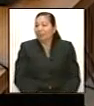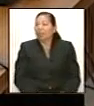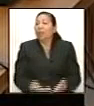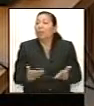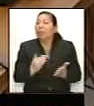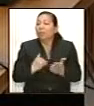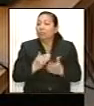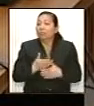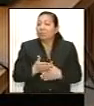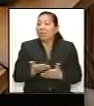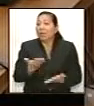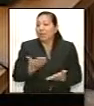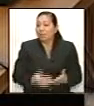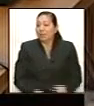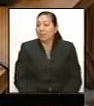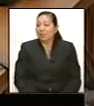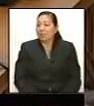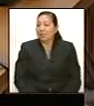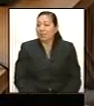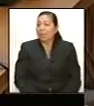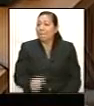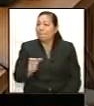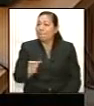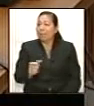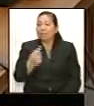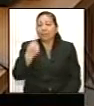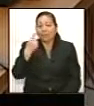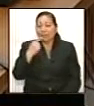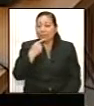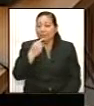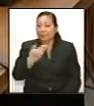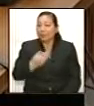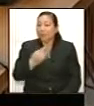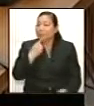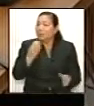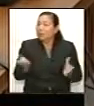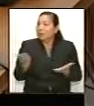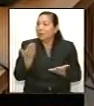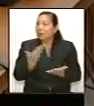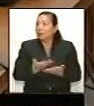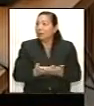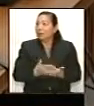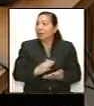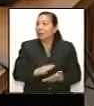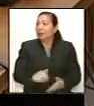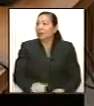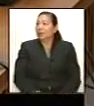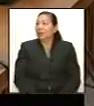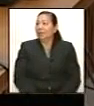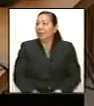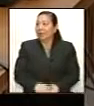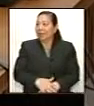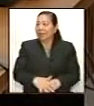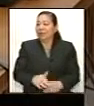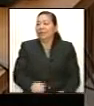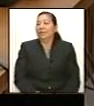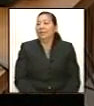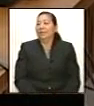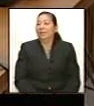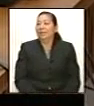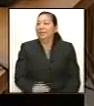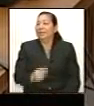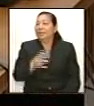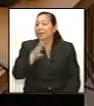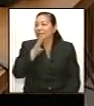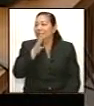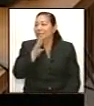dónde ir. Y a veces te escriben hasta personas desconocidas, te adjuntan la denuncia, hasta las fotos de los golpes que tienen, y no